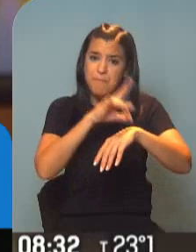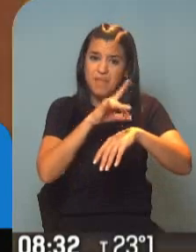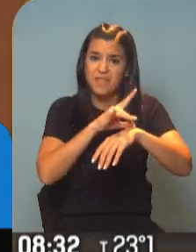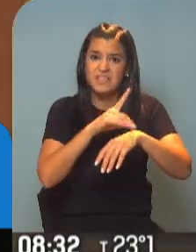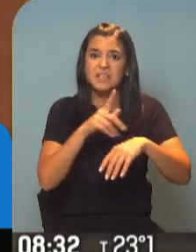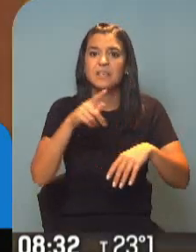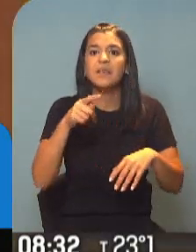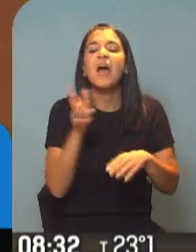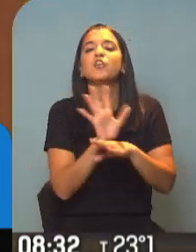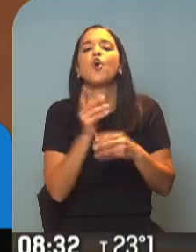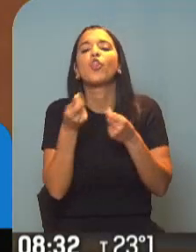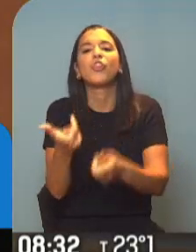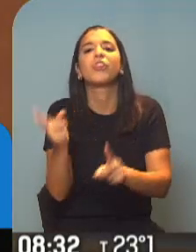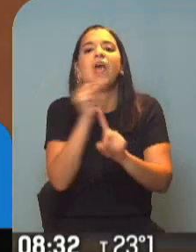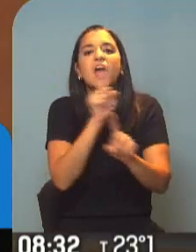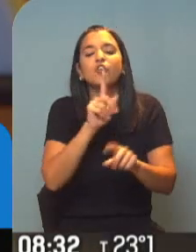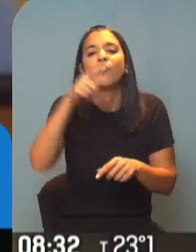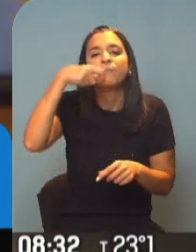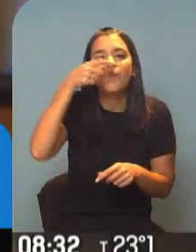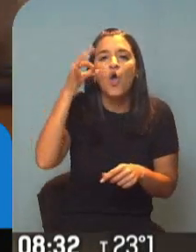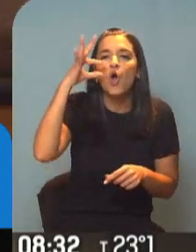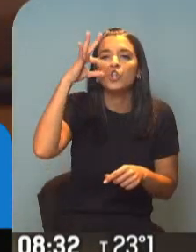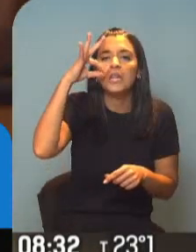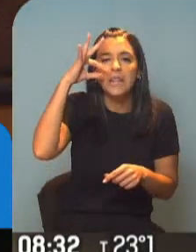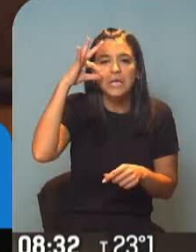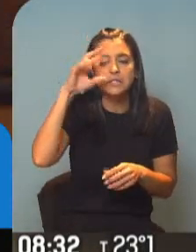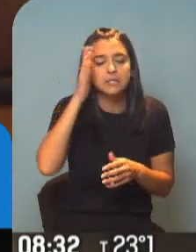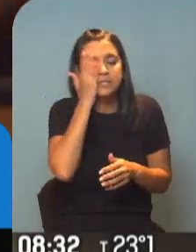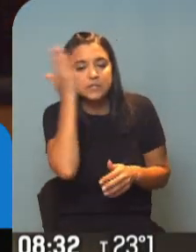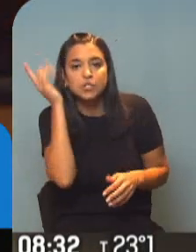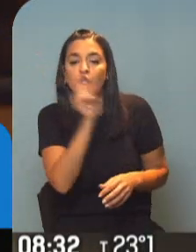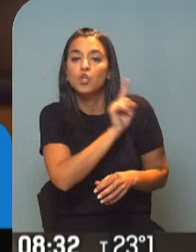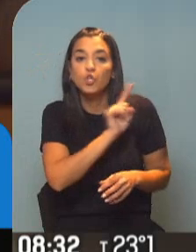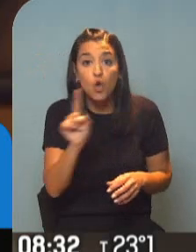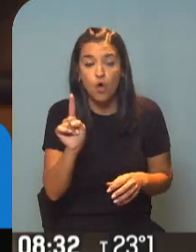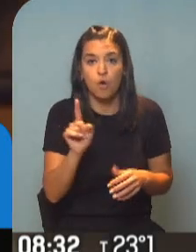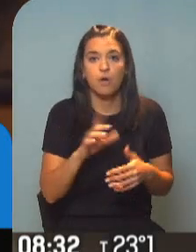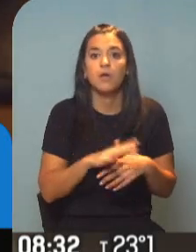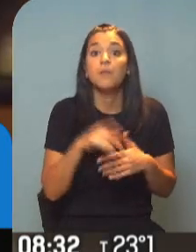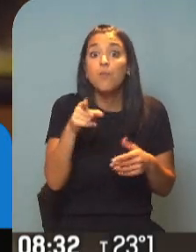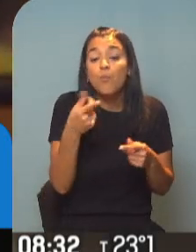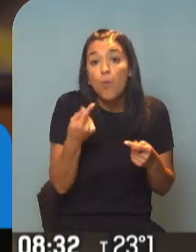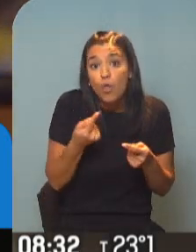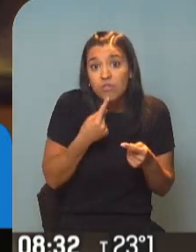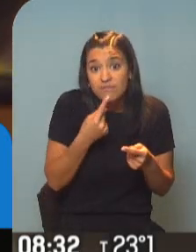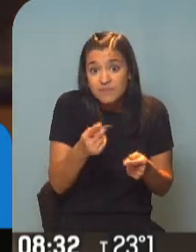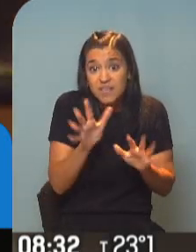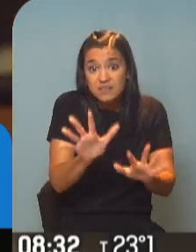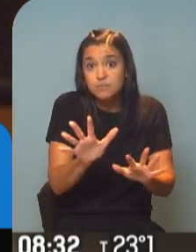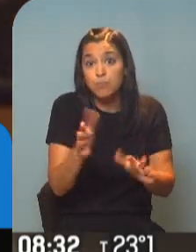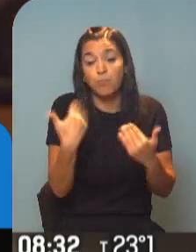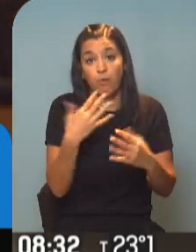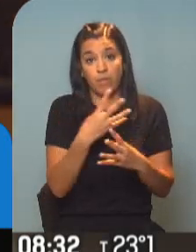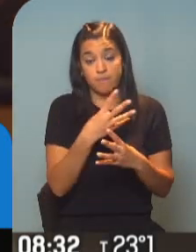dan 60 de darles dar de darles estas gotitas no porque lo que estás haciendo 10 probablemente termine en la nochebuena